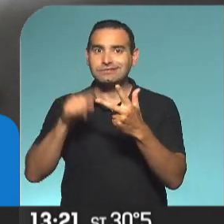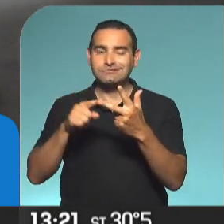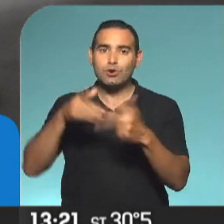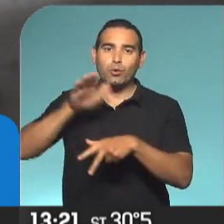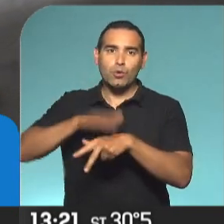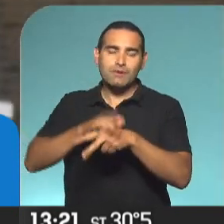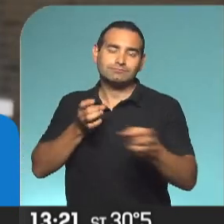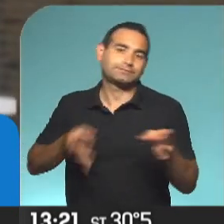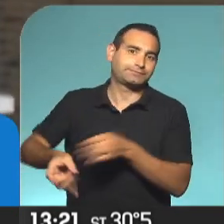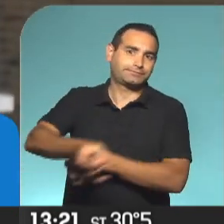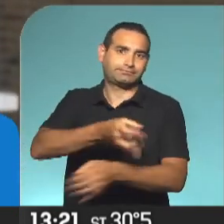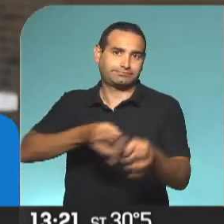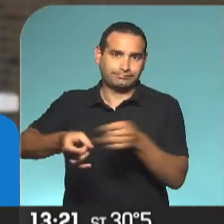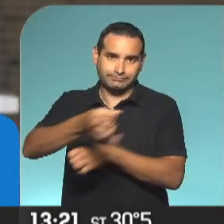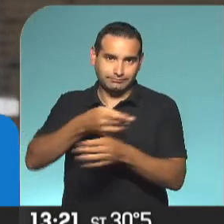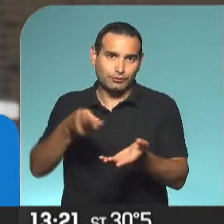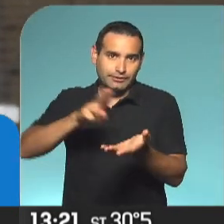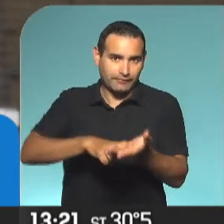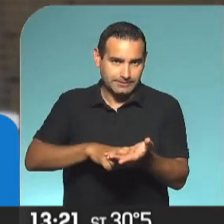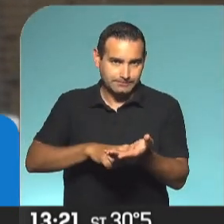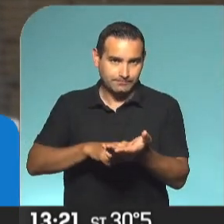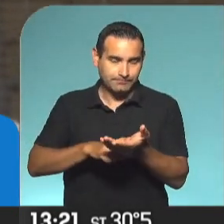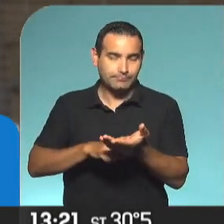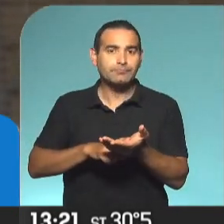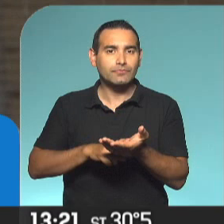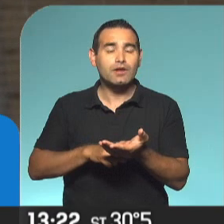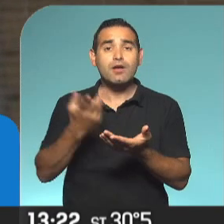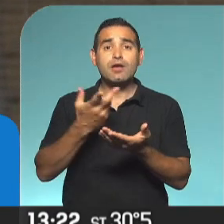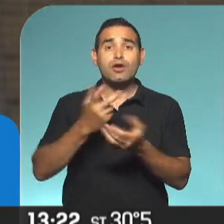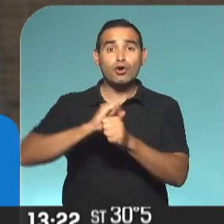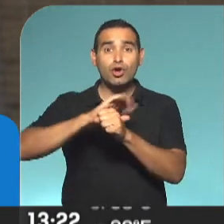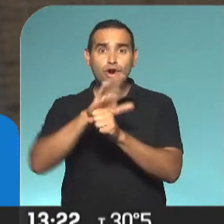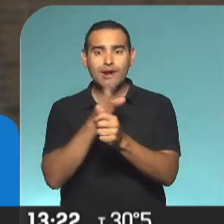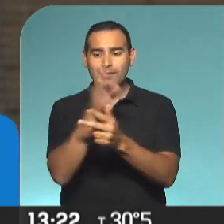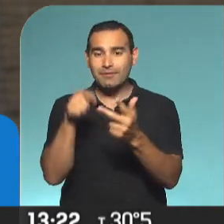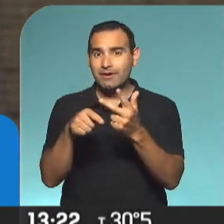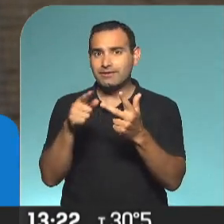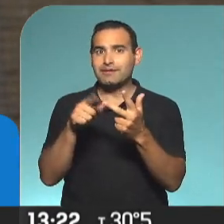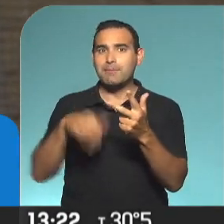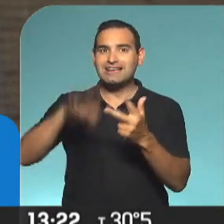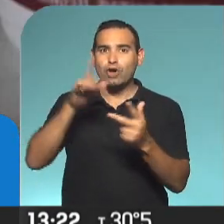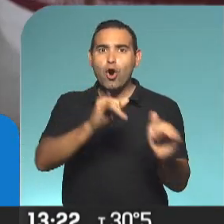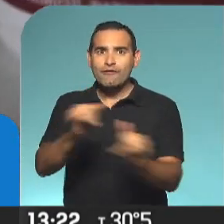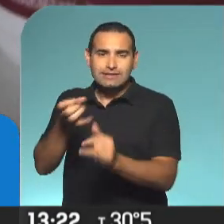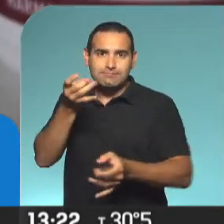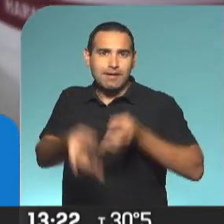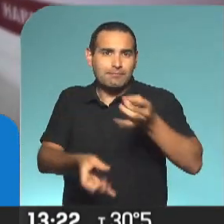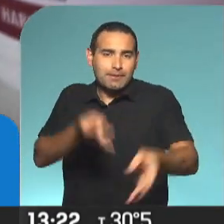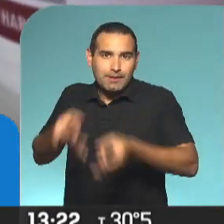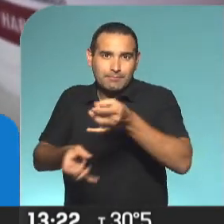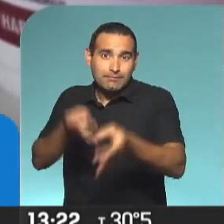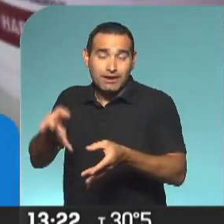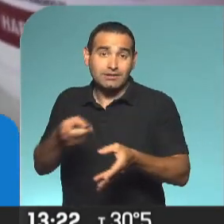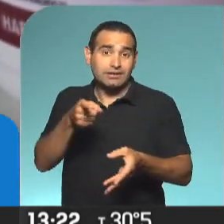ola de contagios que vive ese país. Se trata de una cepa más contagiosa en pacientes jóvenes que desarrollan